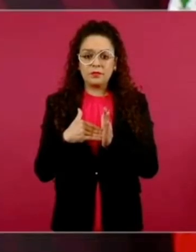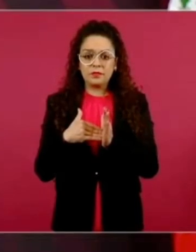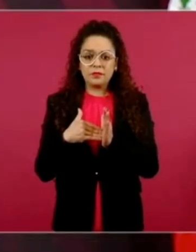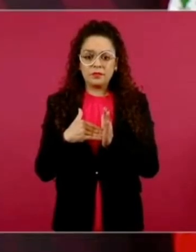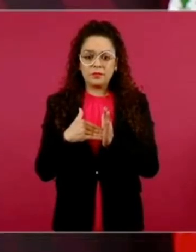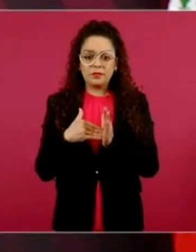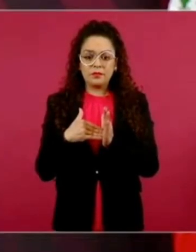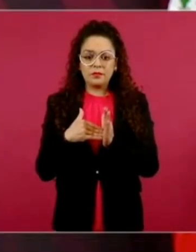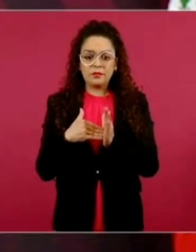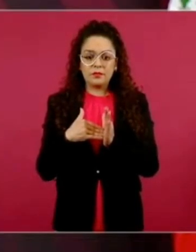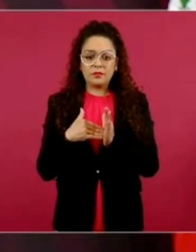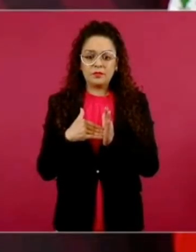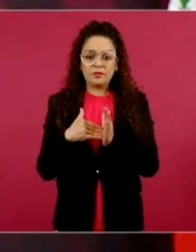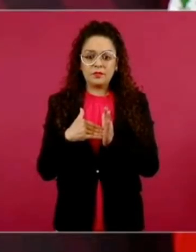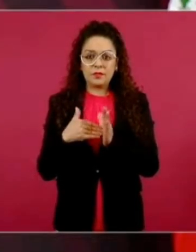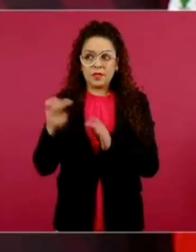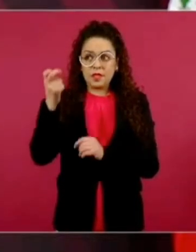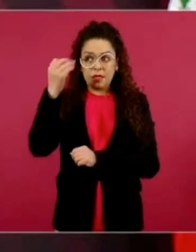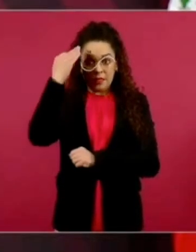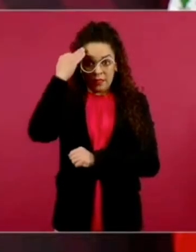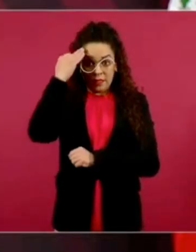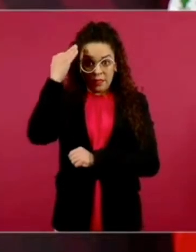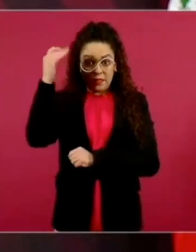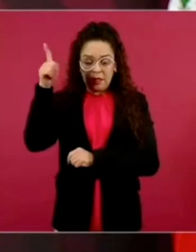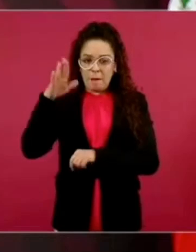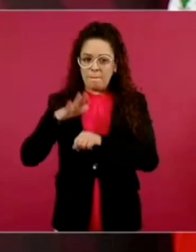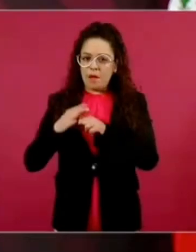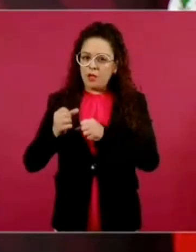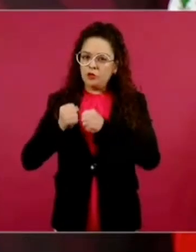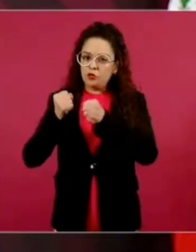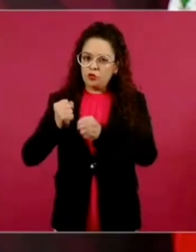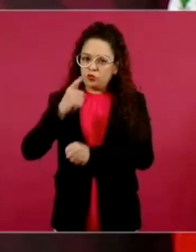Franceses. En esa época era el ejército más fuerte,